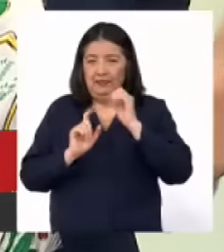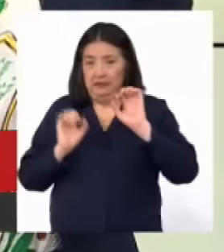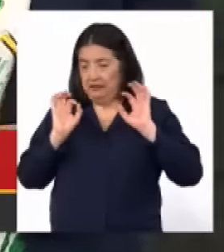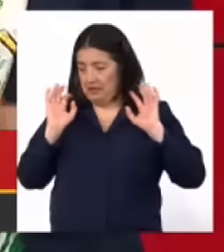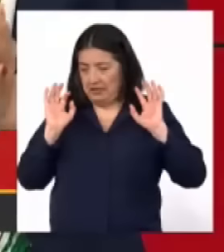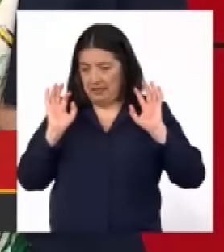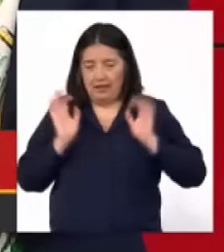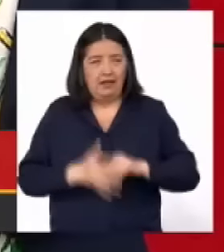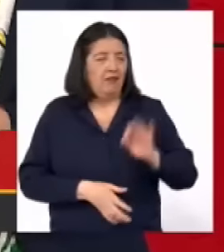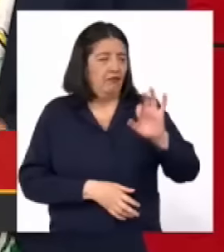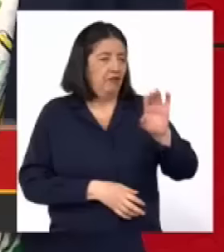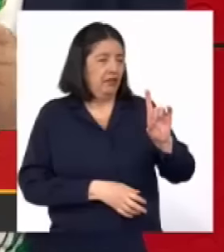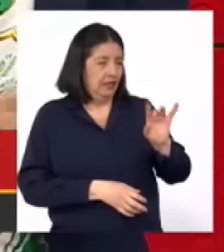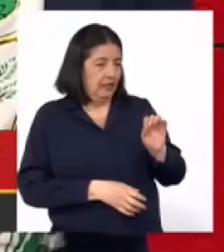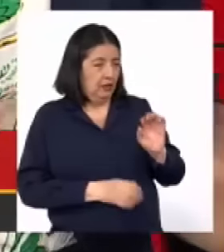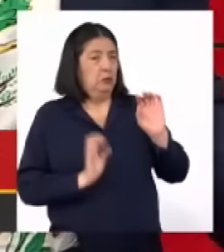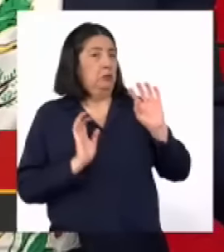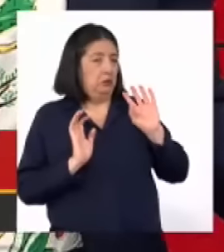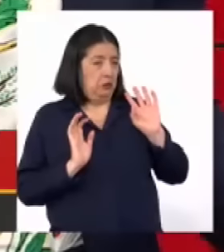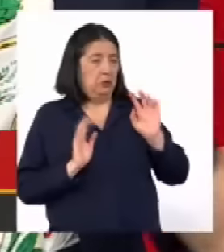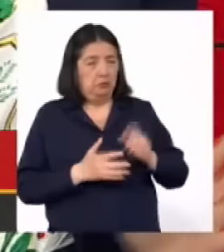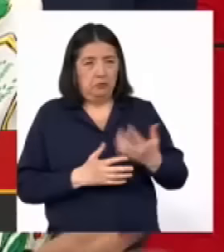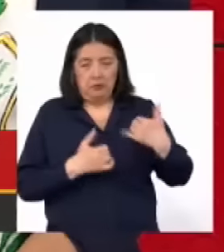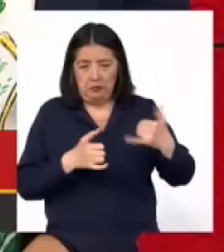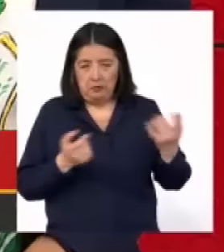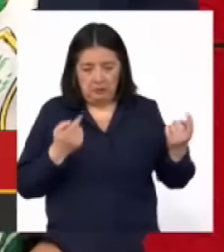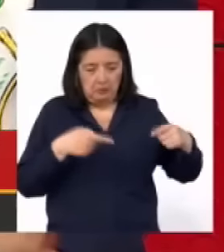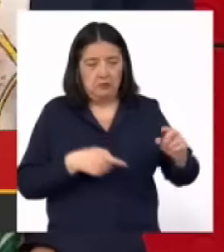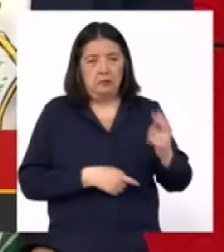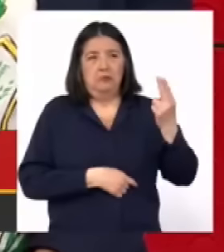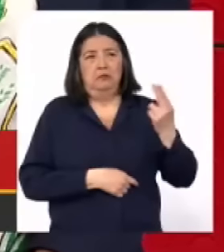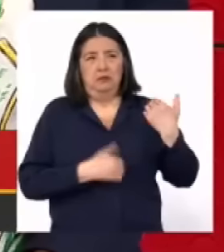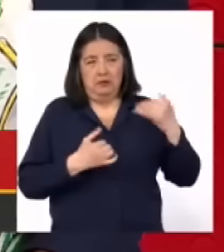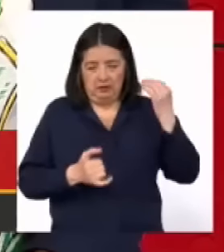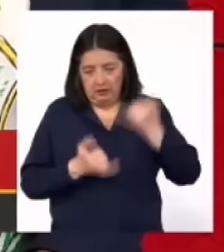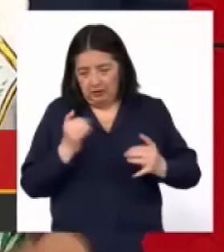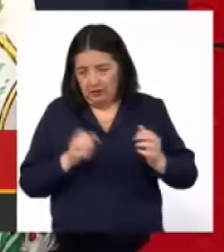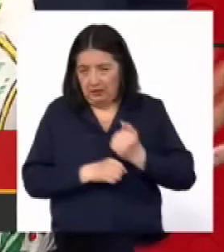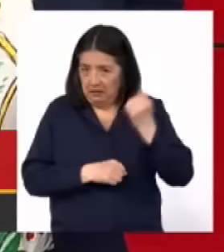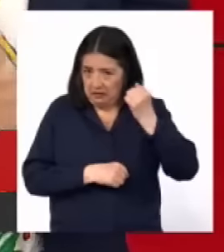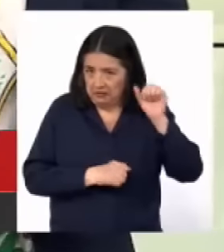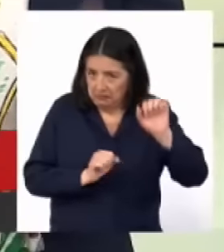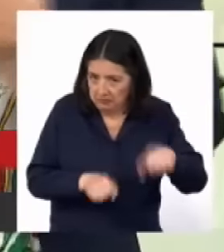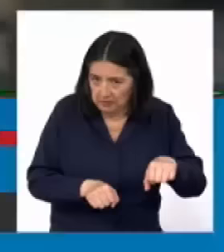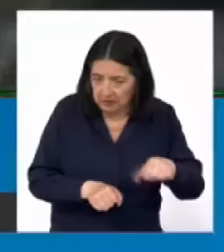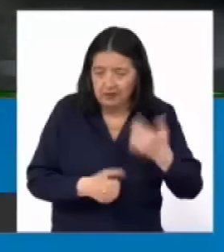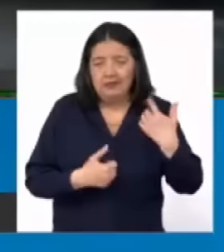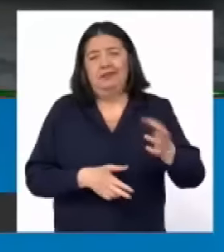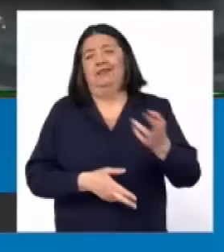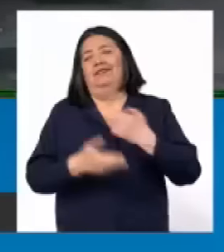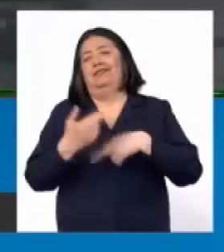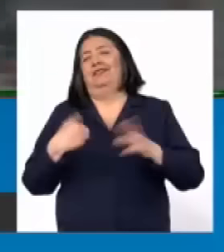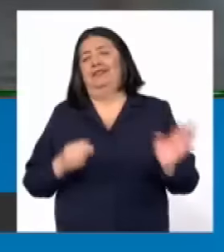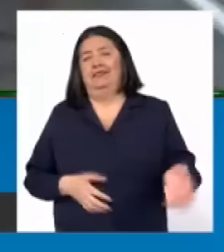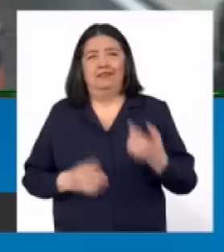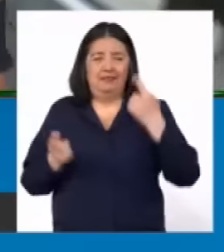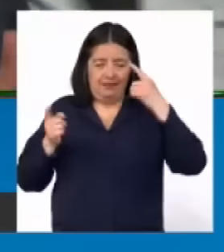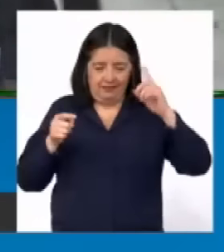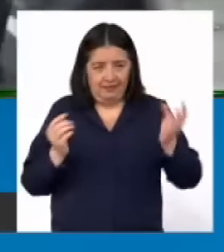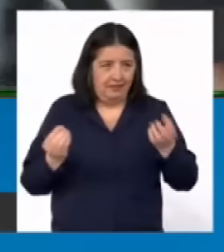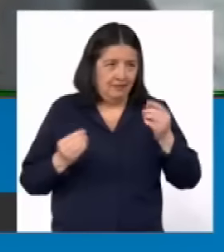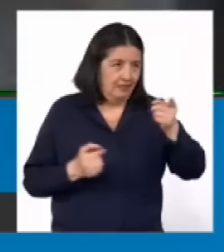clarísimo. Fernando había dicho que la apuesta era por el partido contra Uruguay. Terminamos ganando y creo yo que ya a su regreso deberíamos estar coordinando